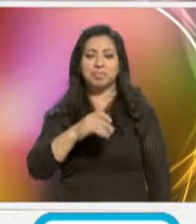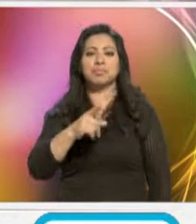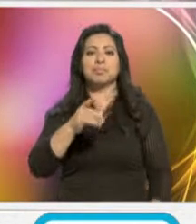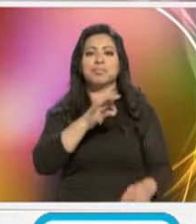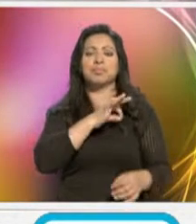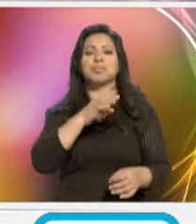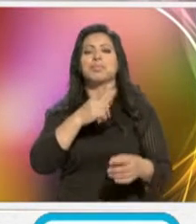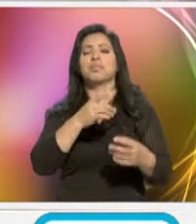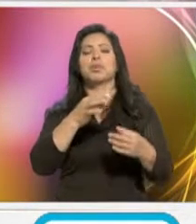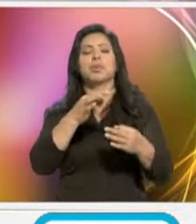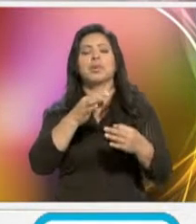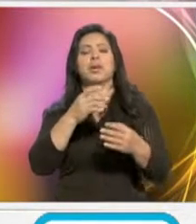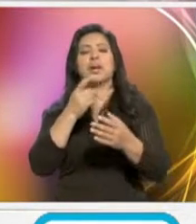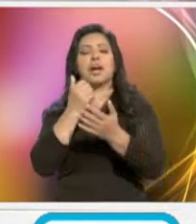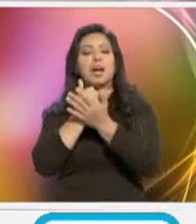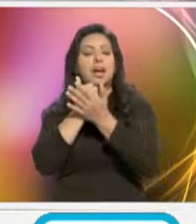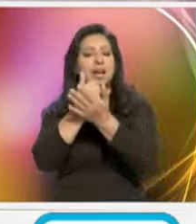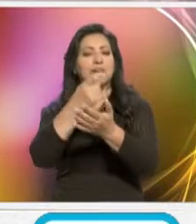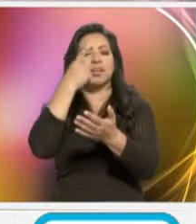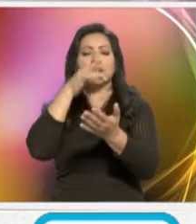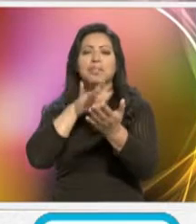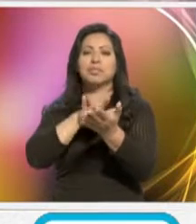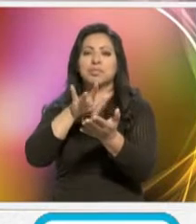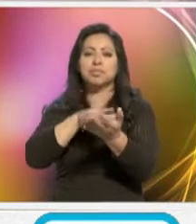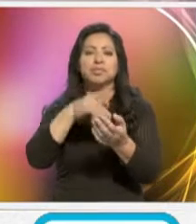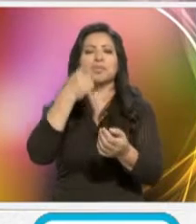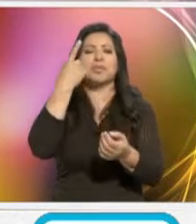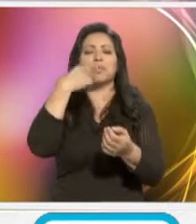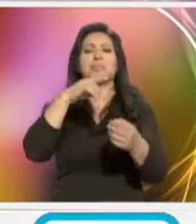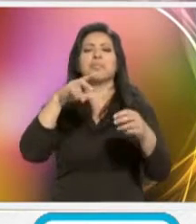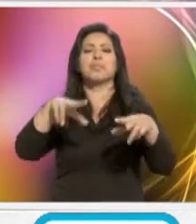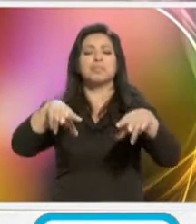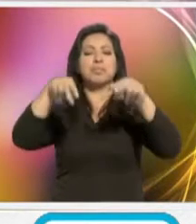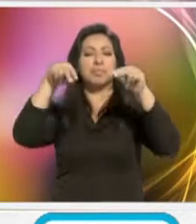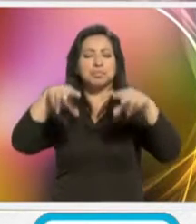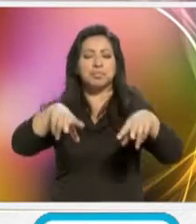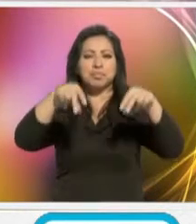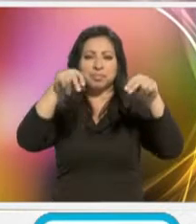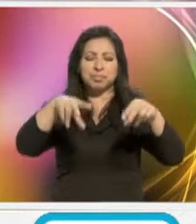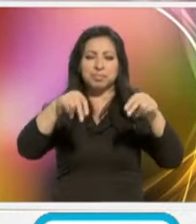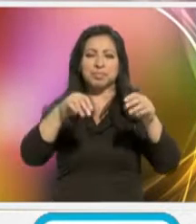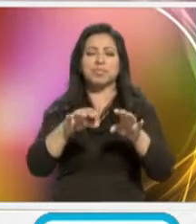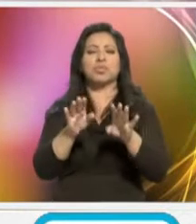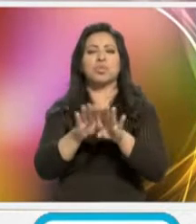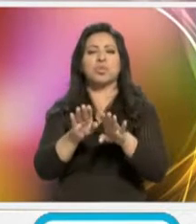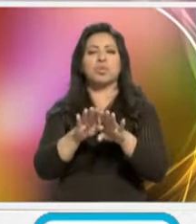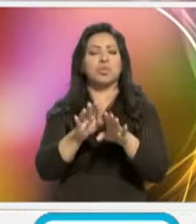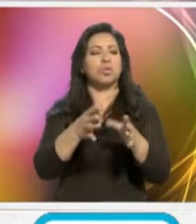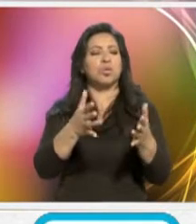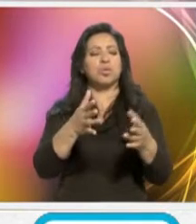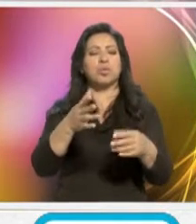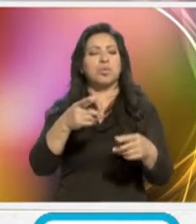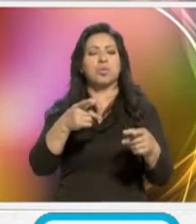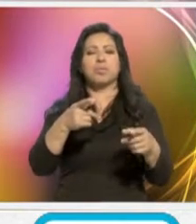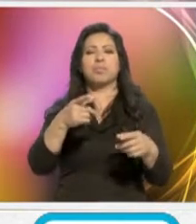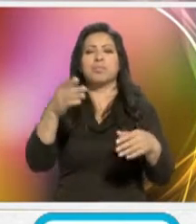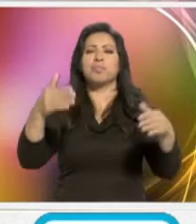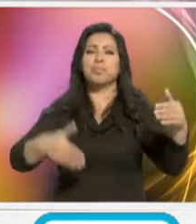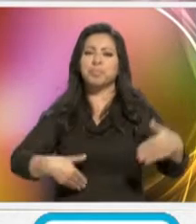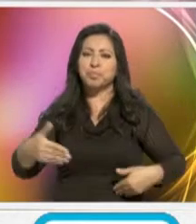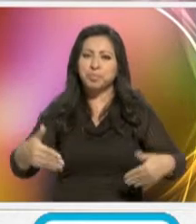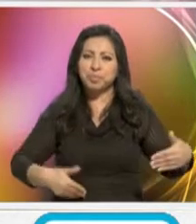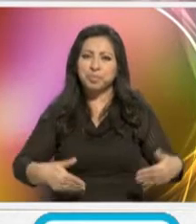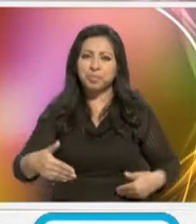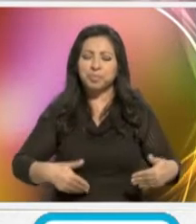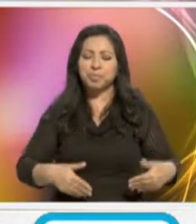públicas para convertirlas en escenarios circenses. Oye, la risa va a estar recargada en esta delegación, ¿verdad? Así